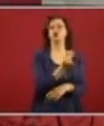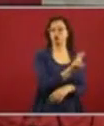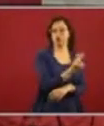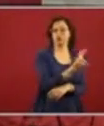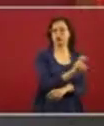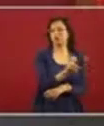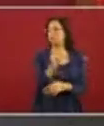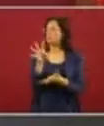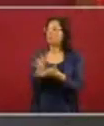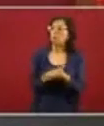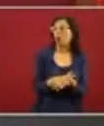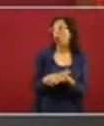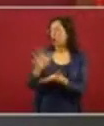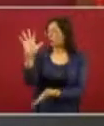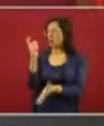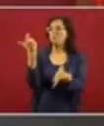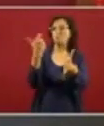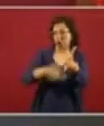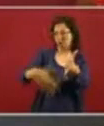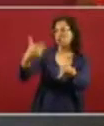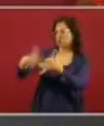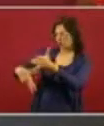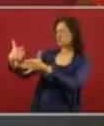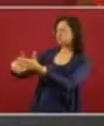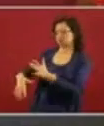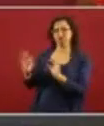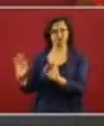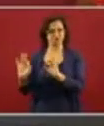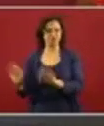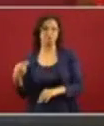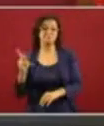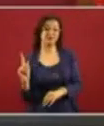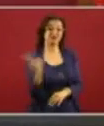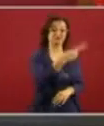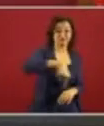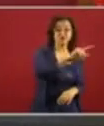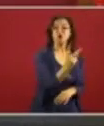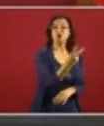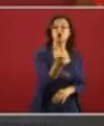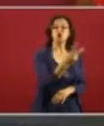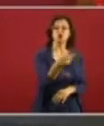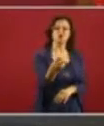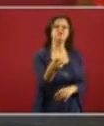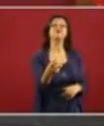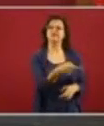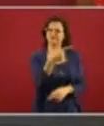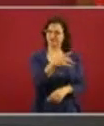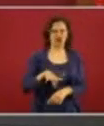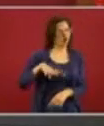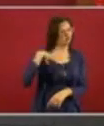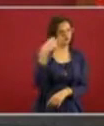ha bajado sus precios. Sin embargo, entre esas 200 hay que señalar a los más pasados de